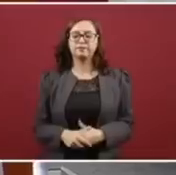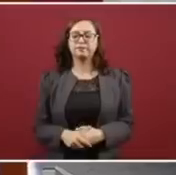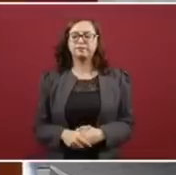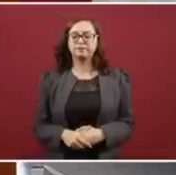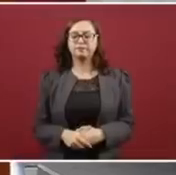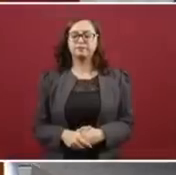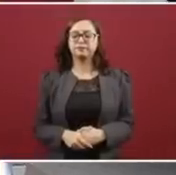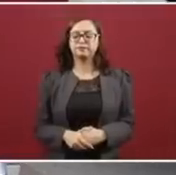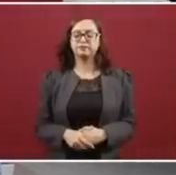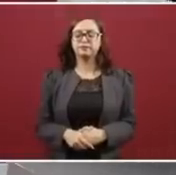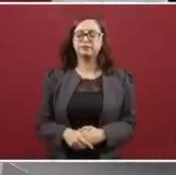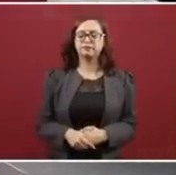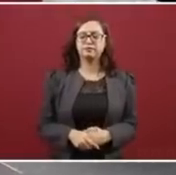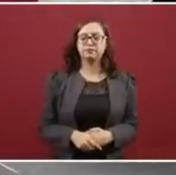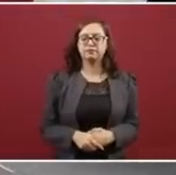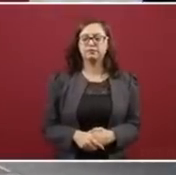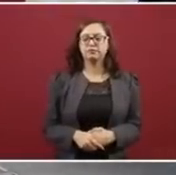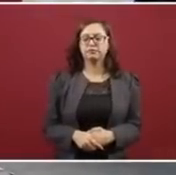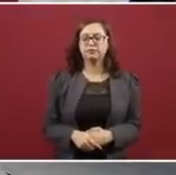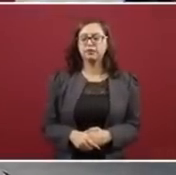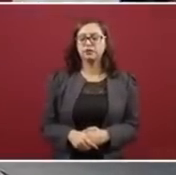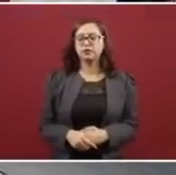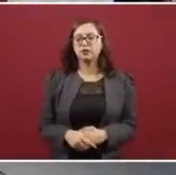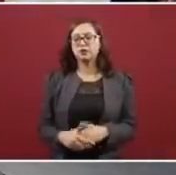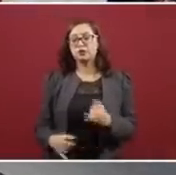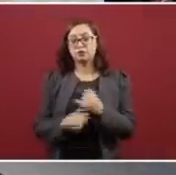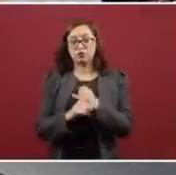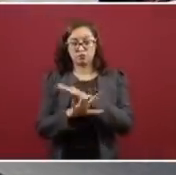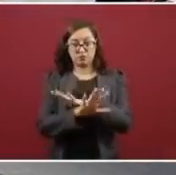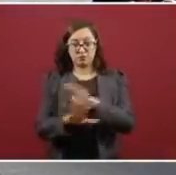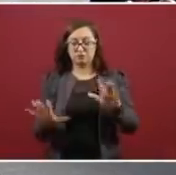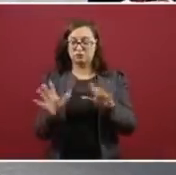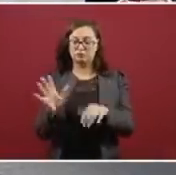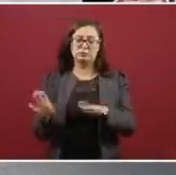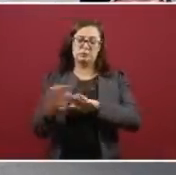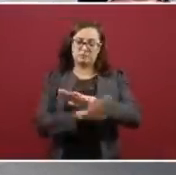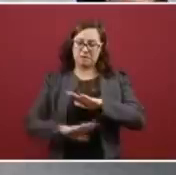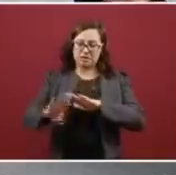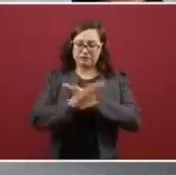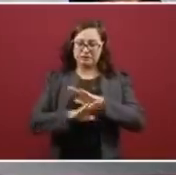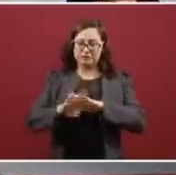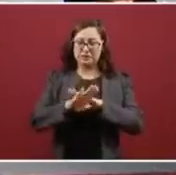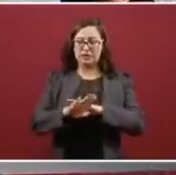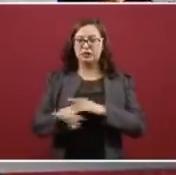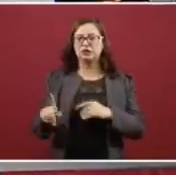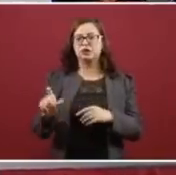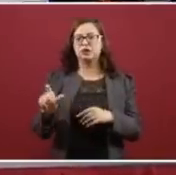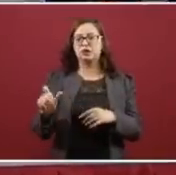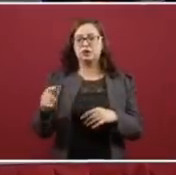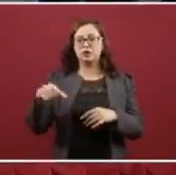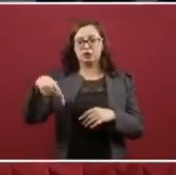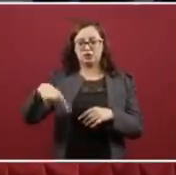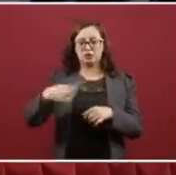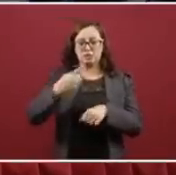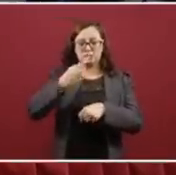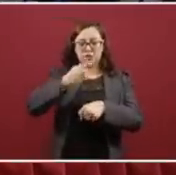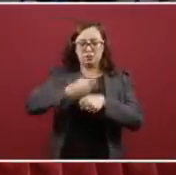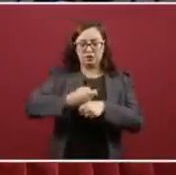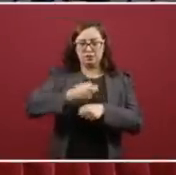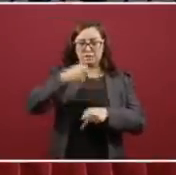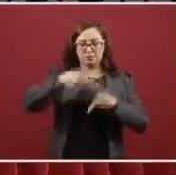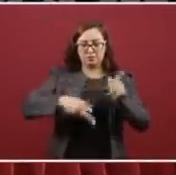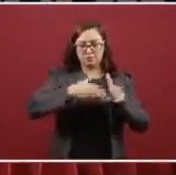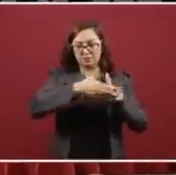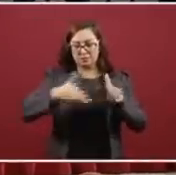usted es como la información introductoria hay mucha información que terminando esta primera etapa de la